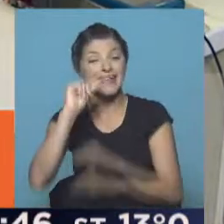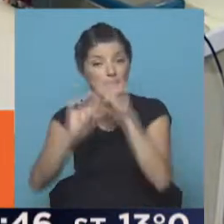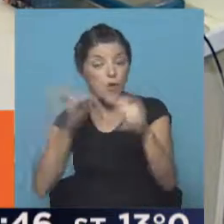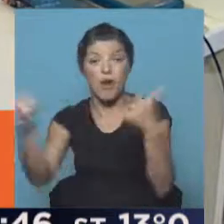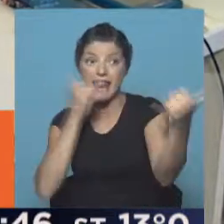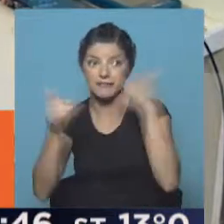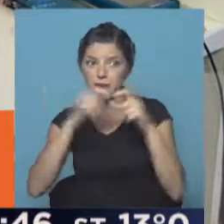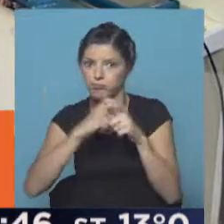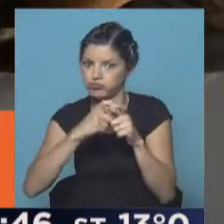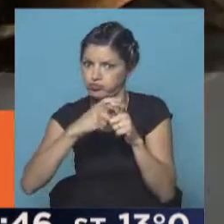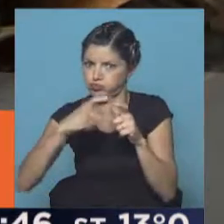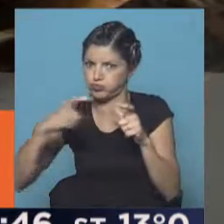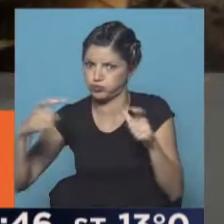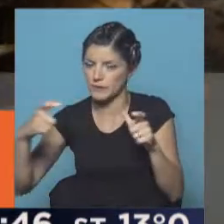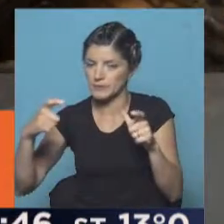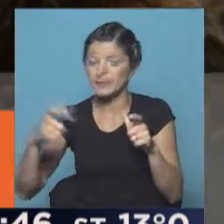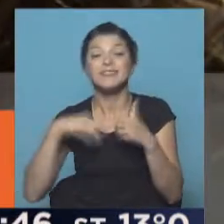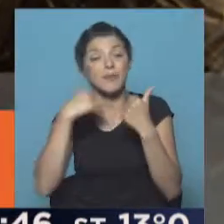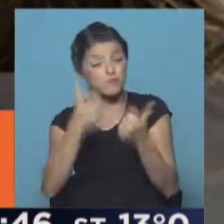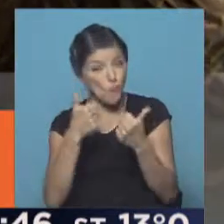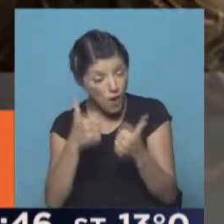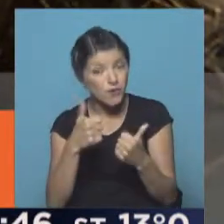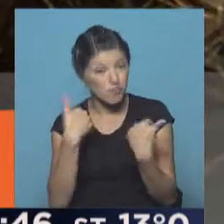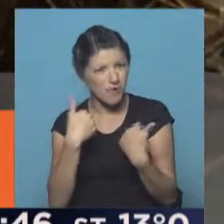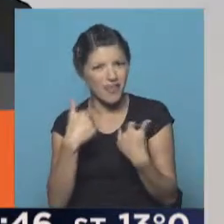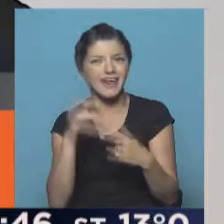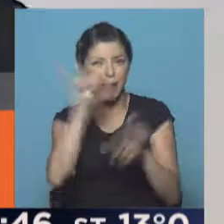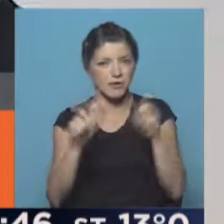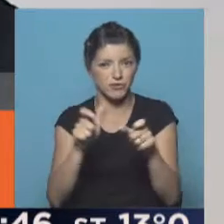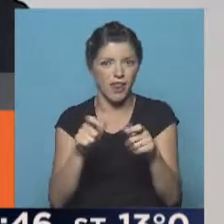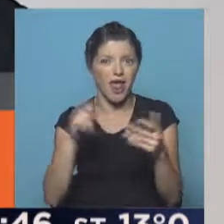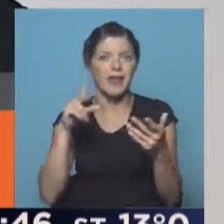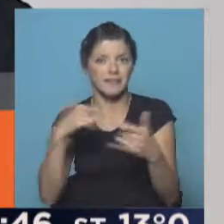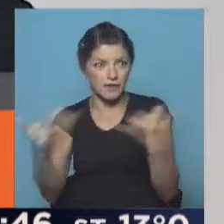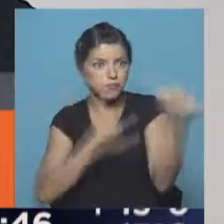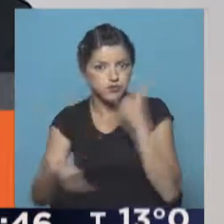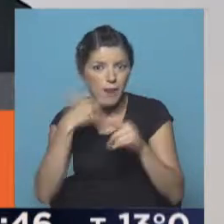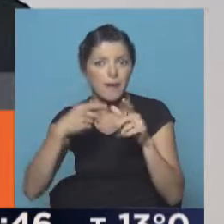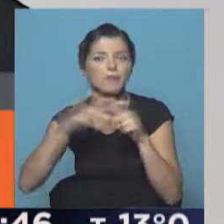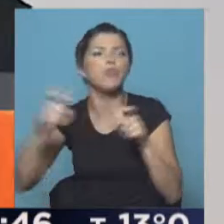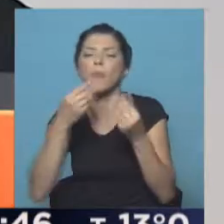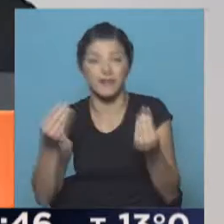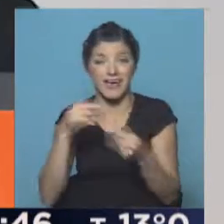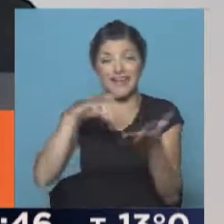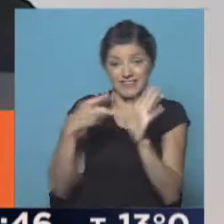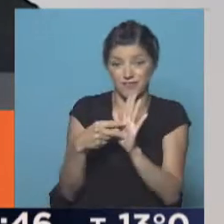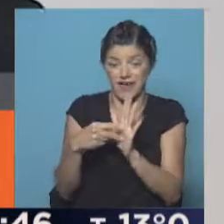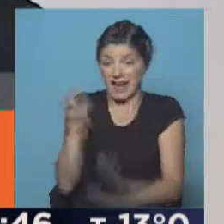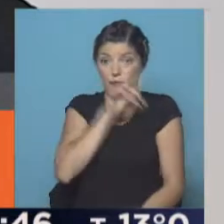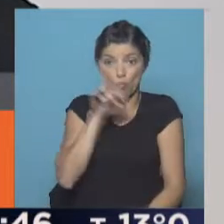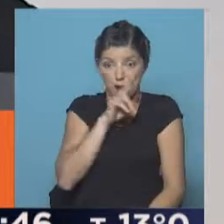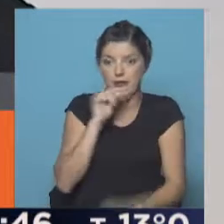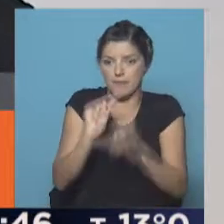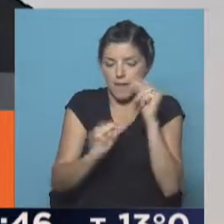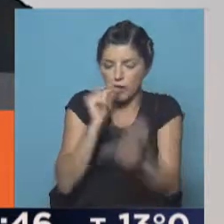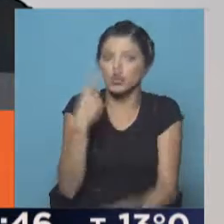llamadas, con lo cual eso es muy bueno, justamente porque quiere decir que cada vez más las mujeres